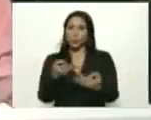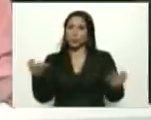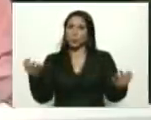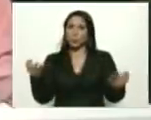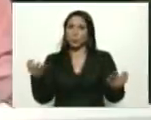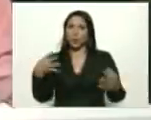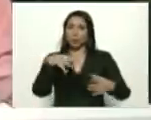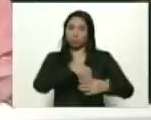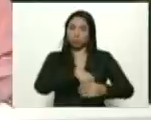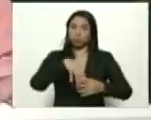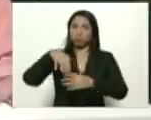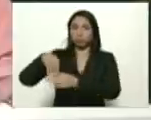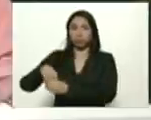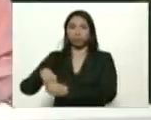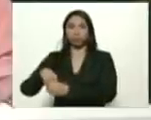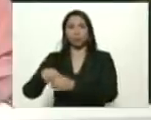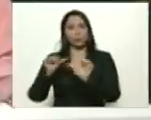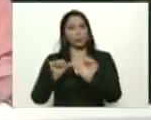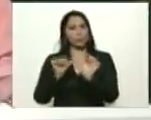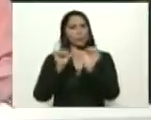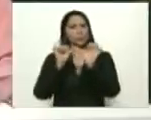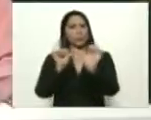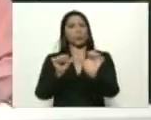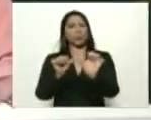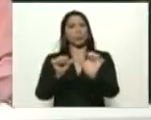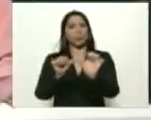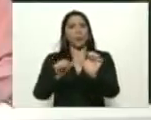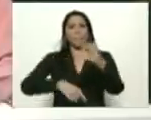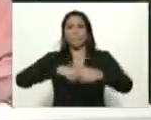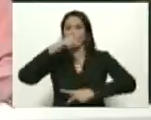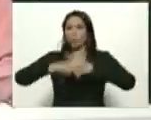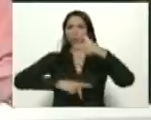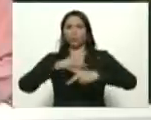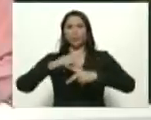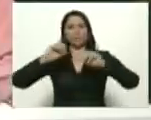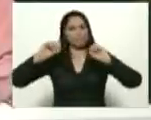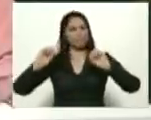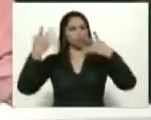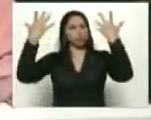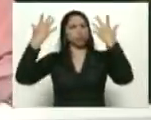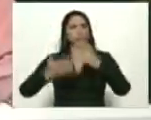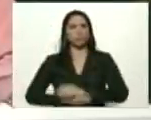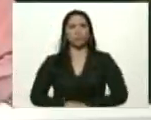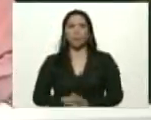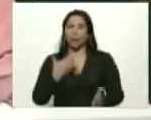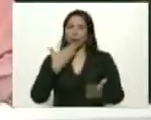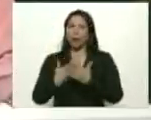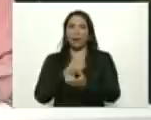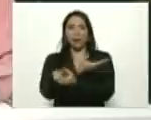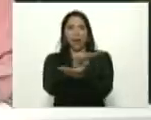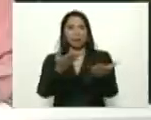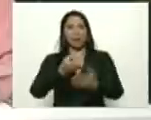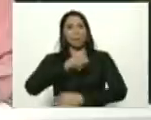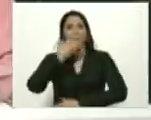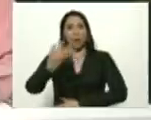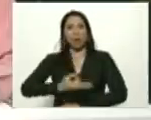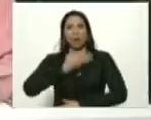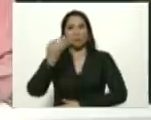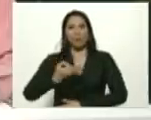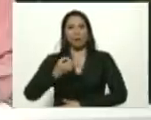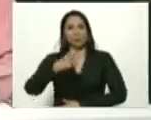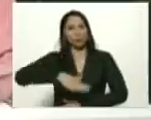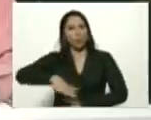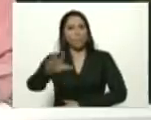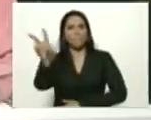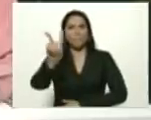la cuarentena y sigamos, que producir es vencer. Muchas gracias. Buenas tardes a toda